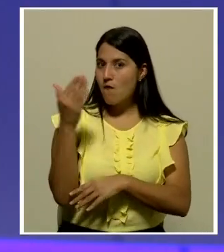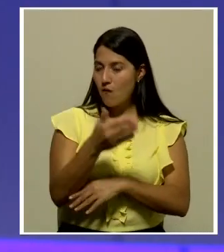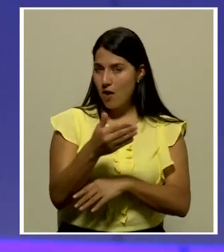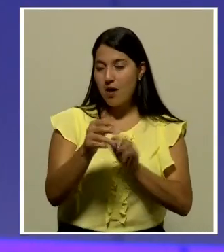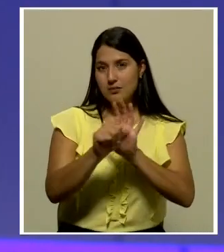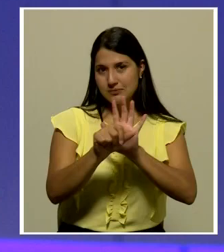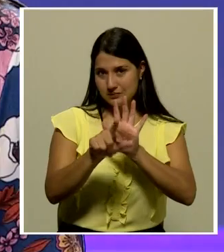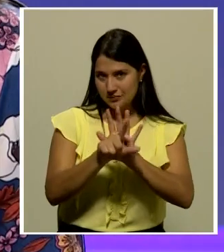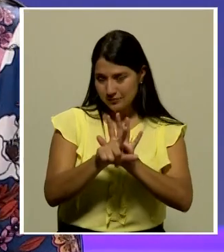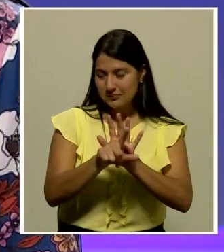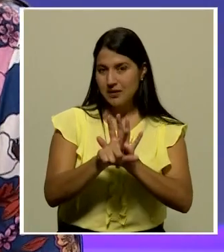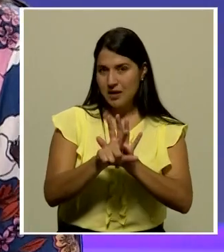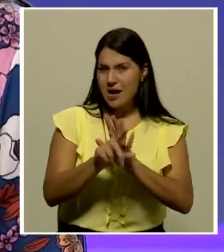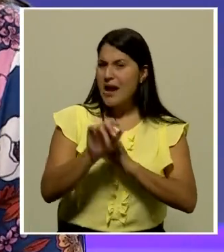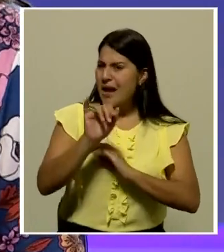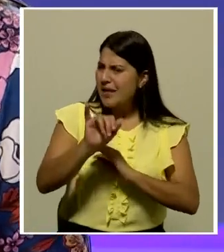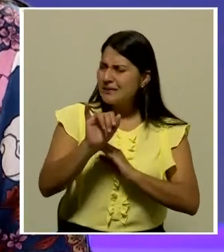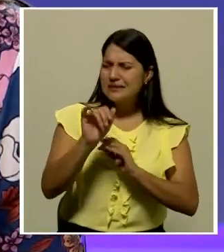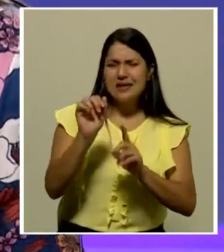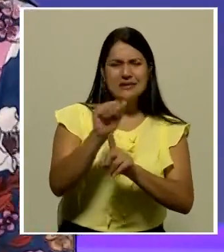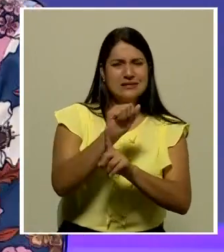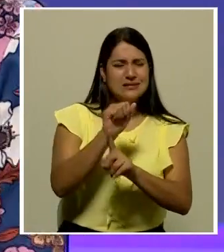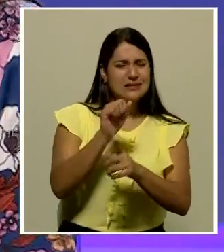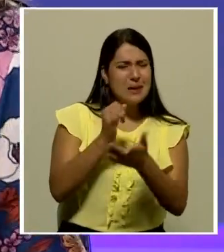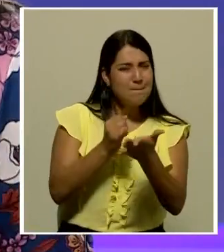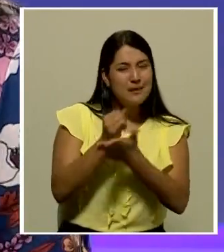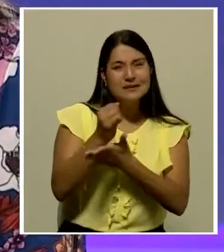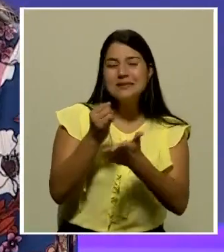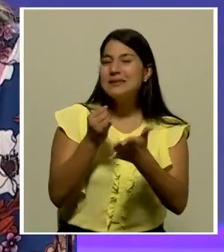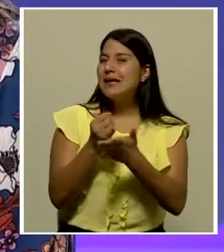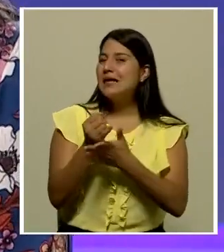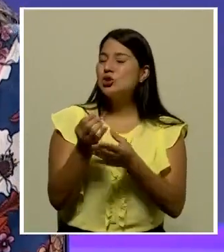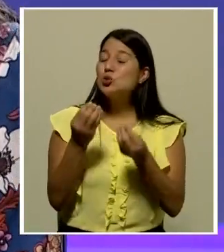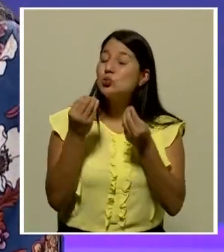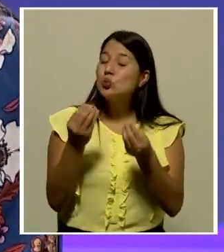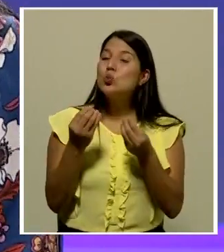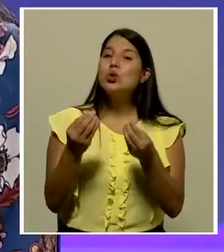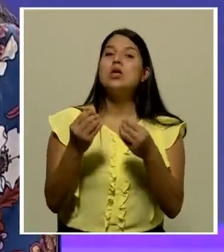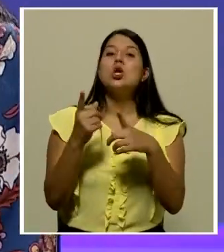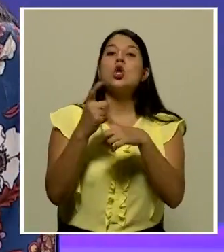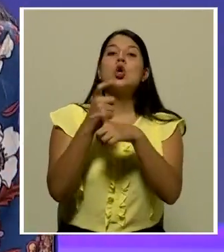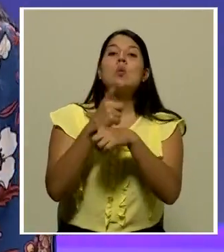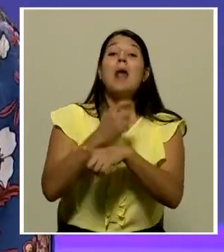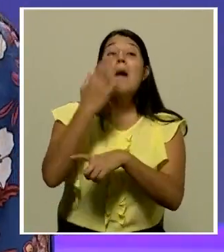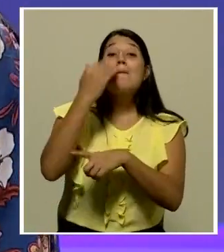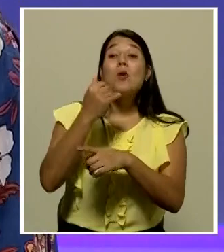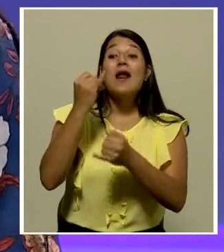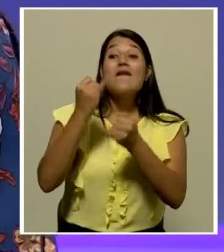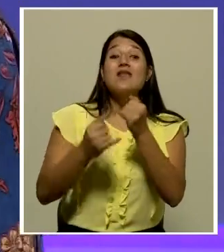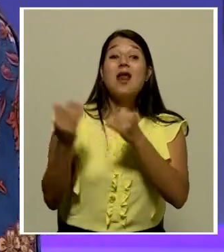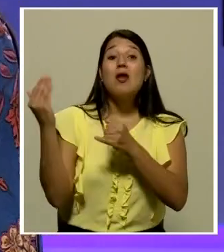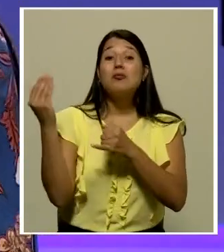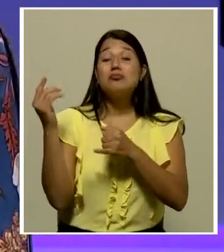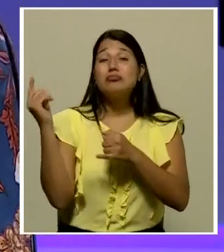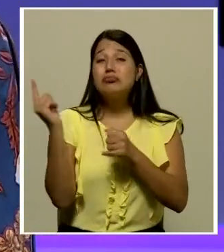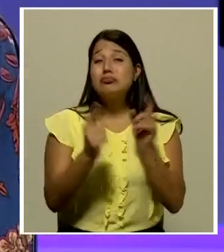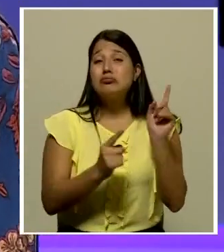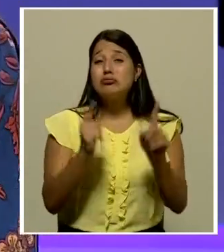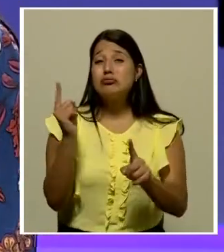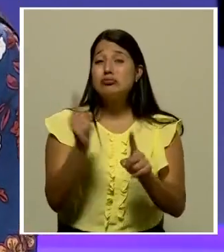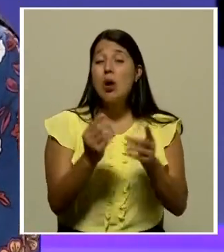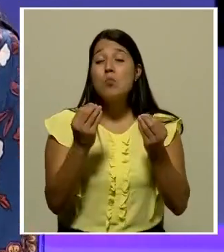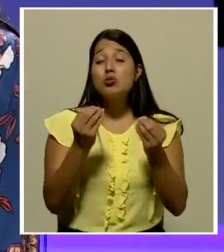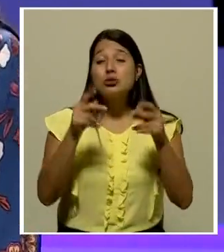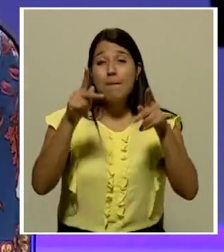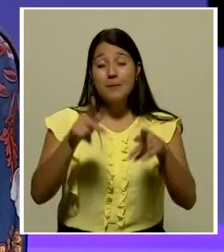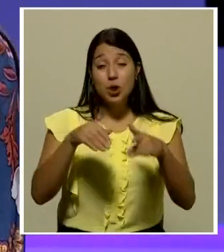muy mediático por las personas que terminaron yendo a comparecer en esa comisión que se conformó, digamos, de forma paralela